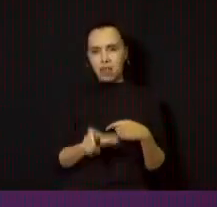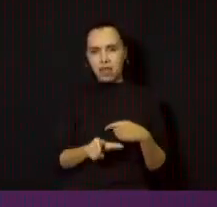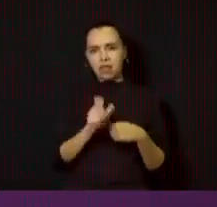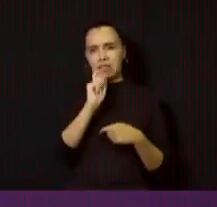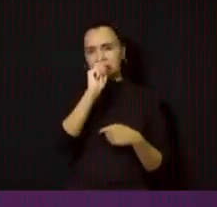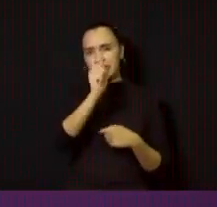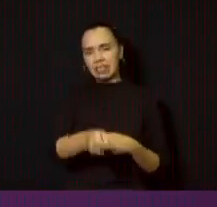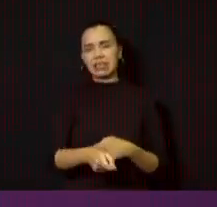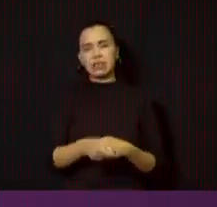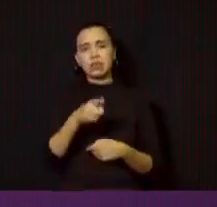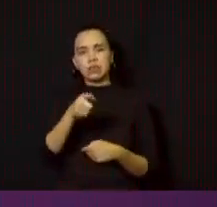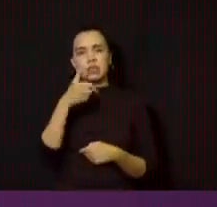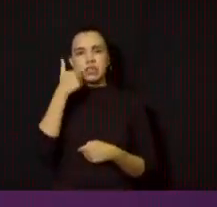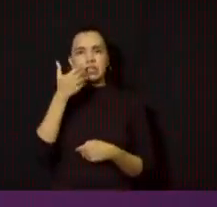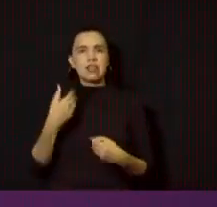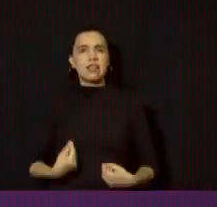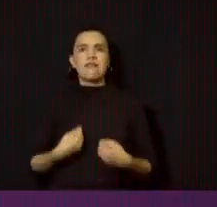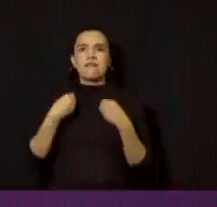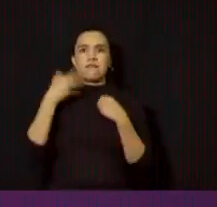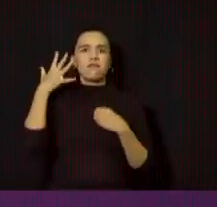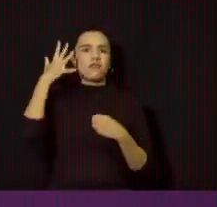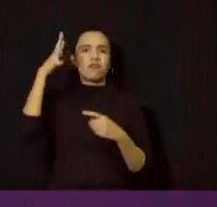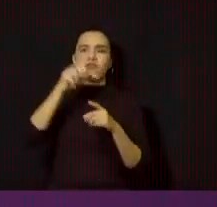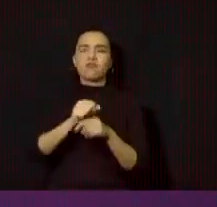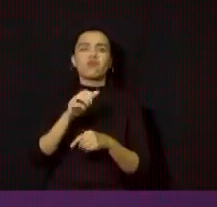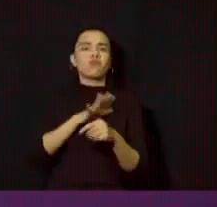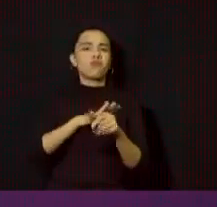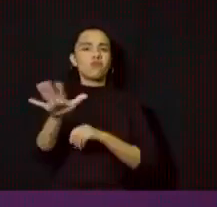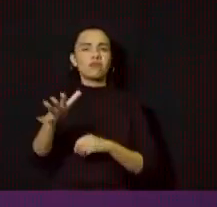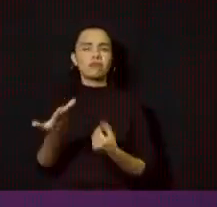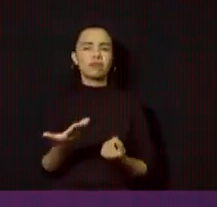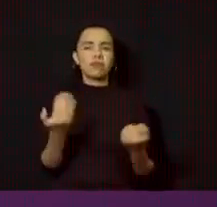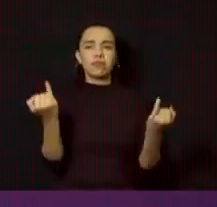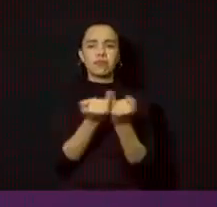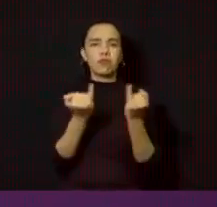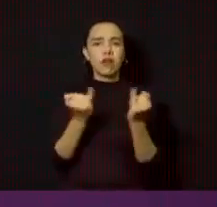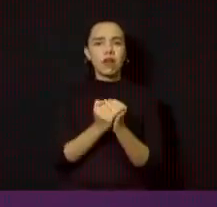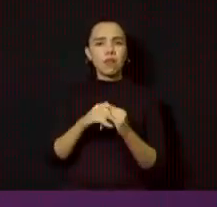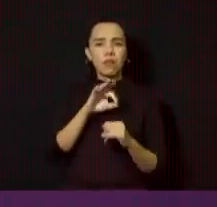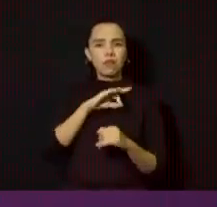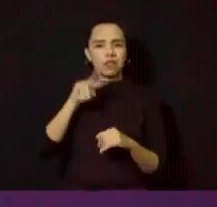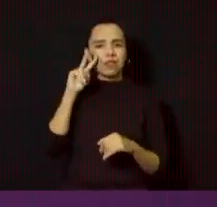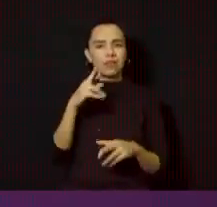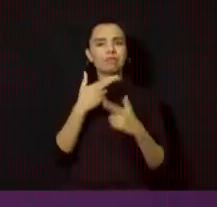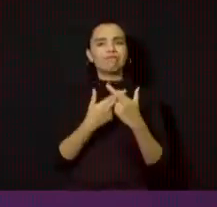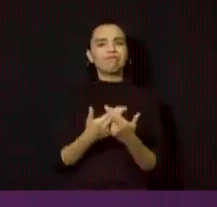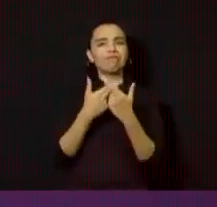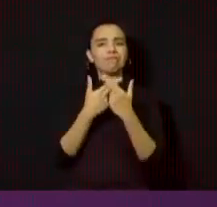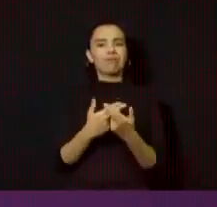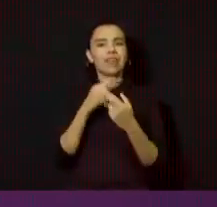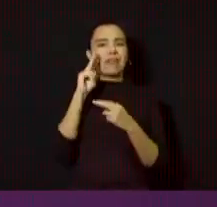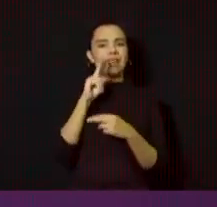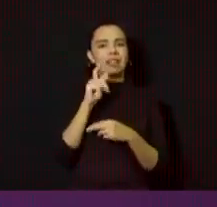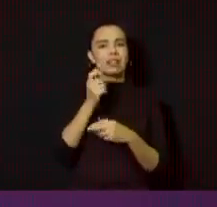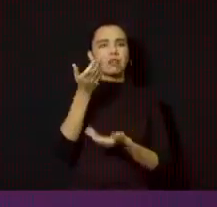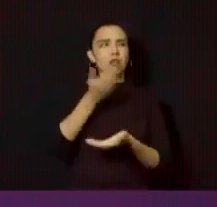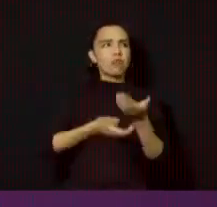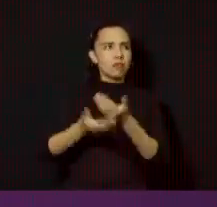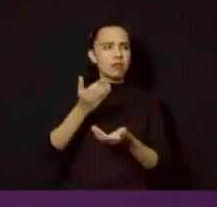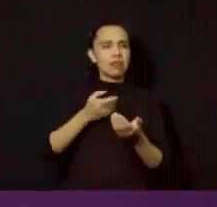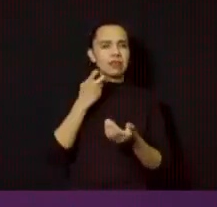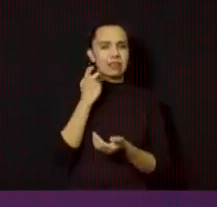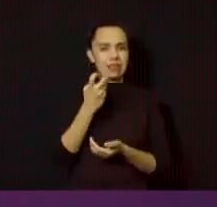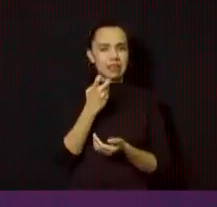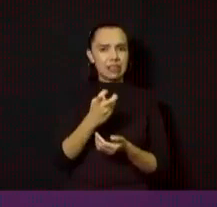vida. Y el hecho de que el día de hoy puedas ver tu abundancia y saber compartirla, que ese es uno de